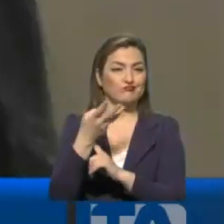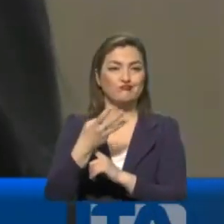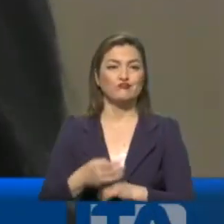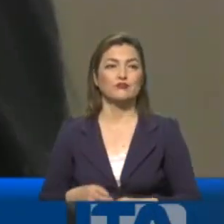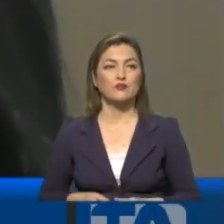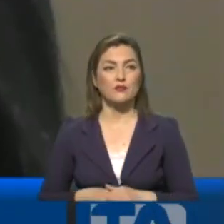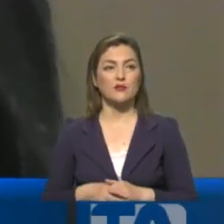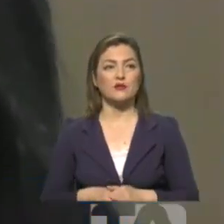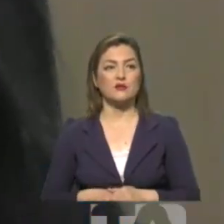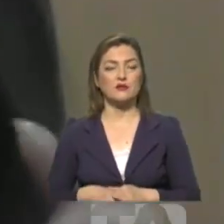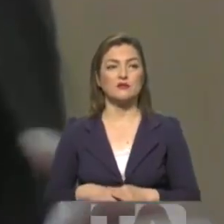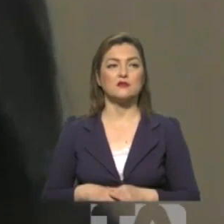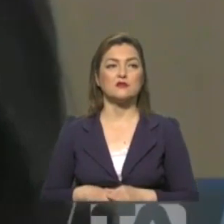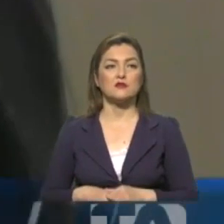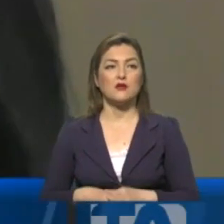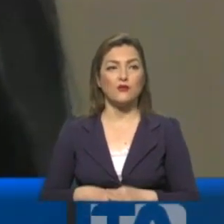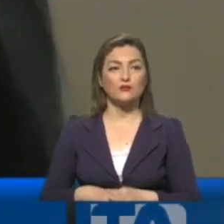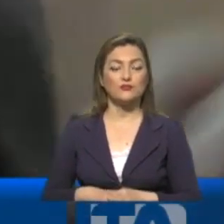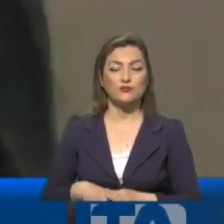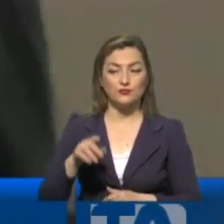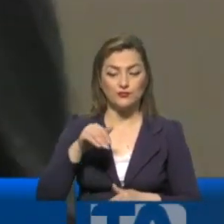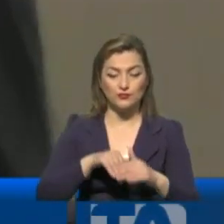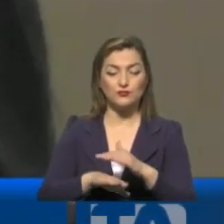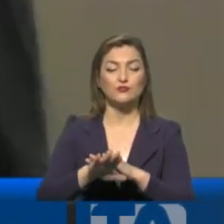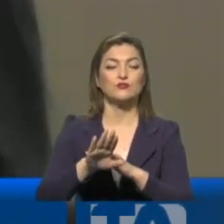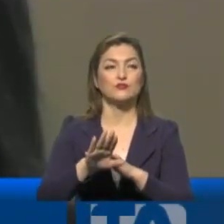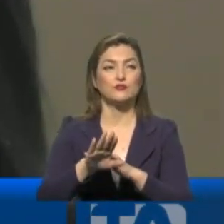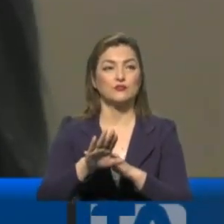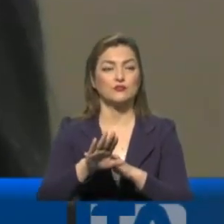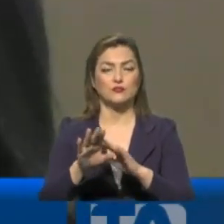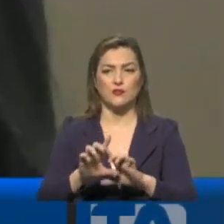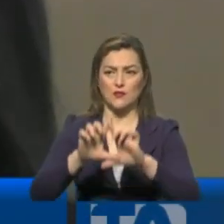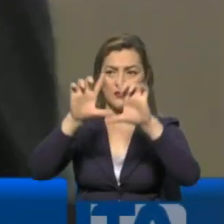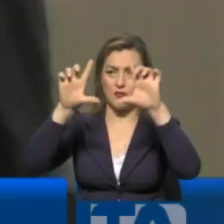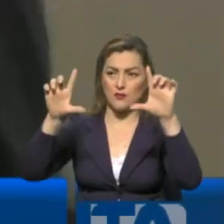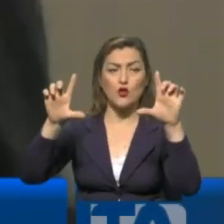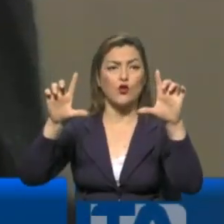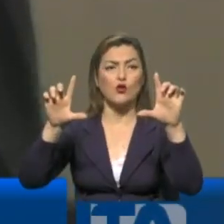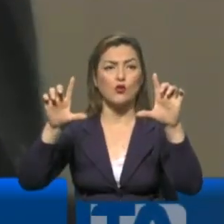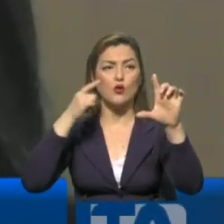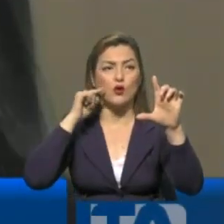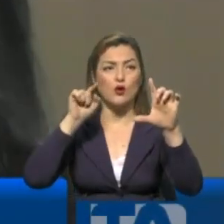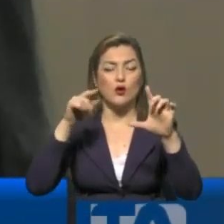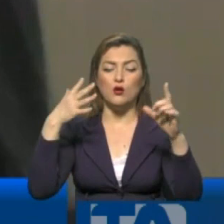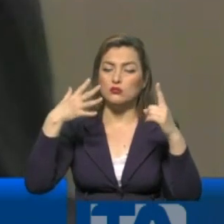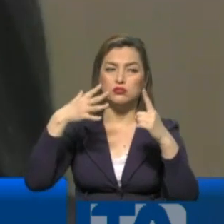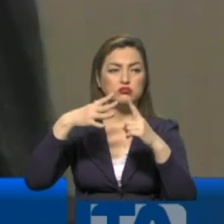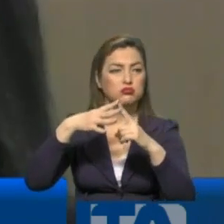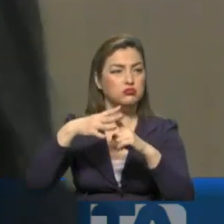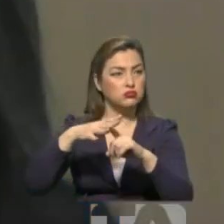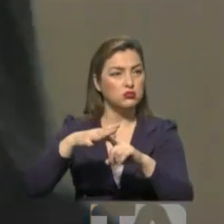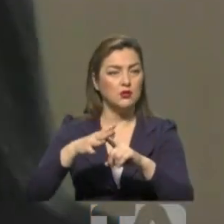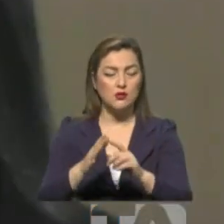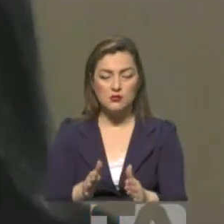internet. En nuestra página, el momento que usted ingresa, le sale una pantalla grande en donde le indica esta situación. Hemos